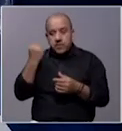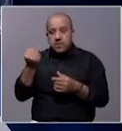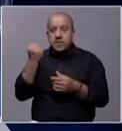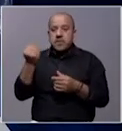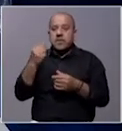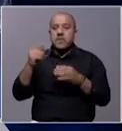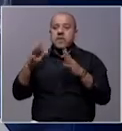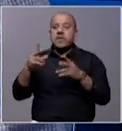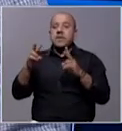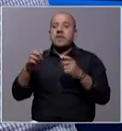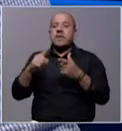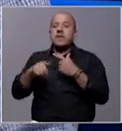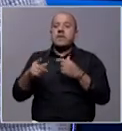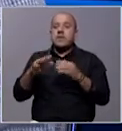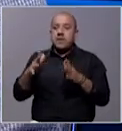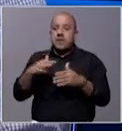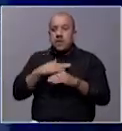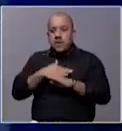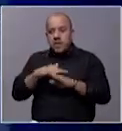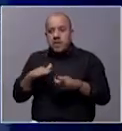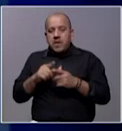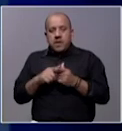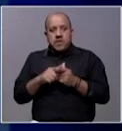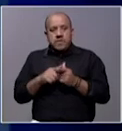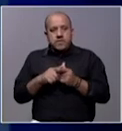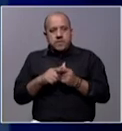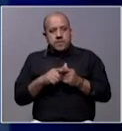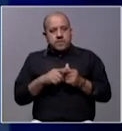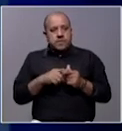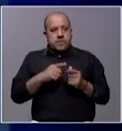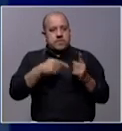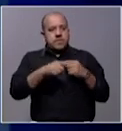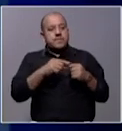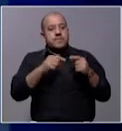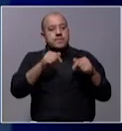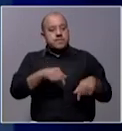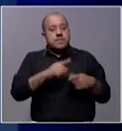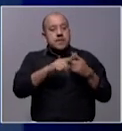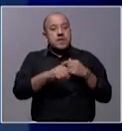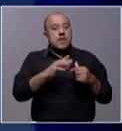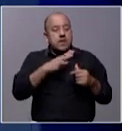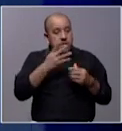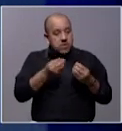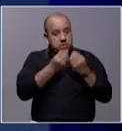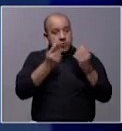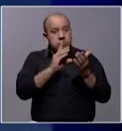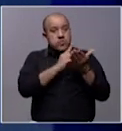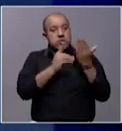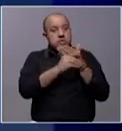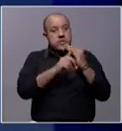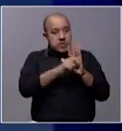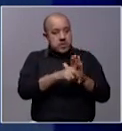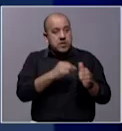generar el clima de armonía igual en la legislatura en la presente legislatura hubo muchos proyectos de ley que se aprobaron